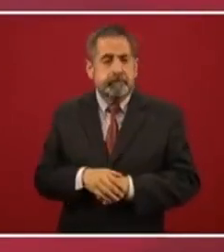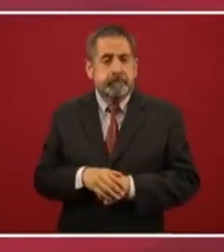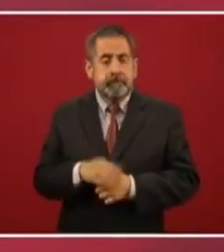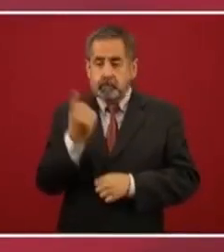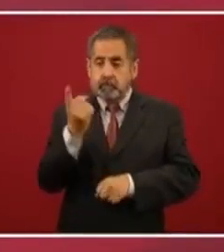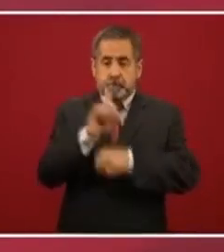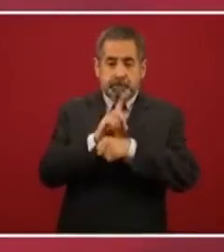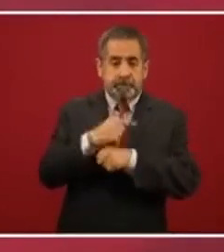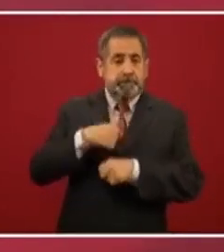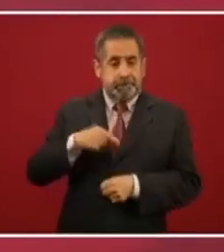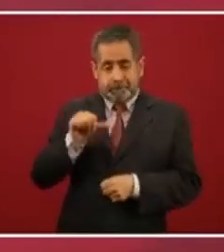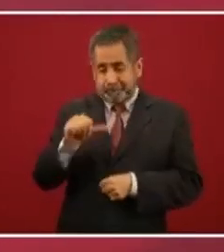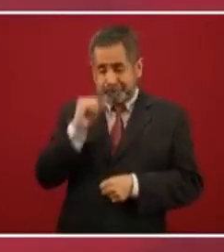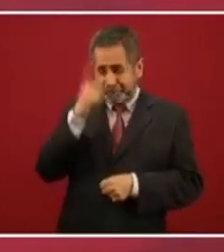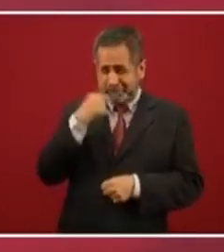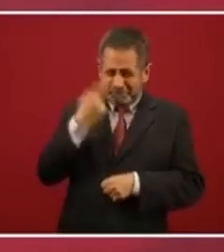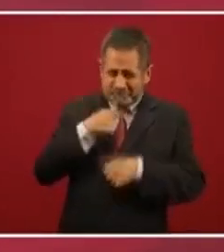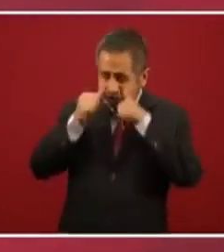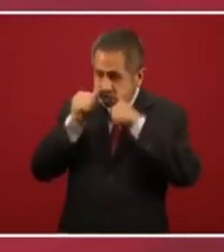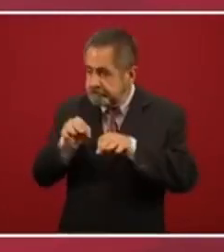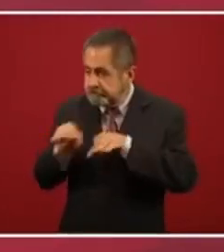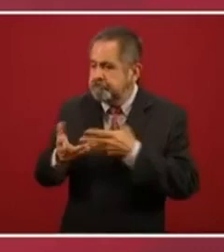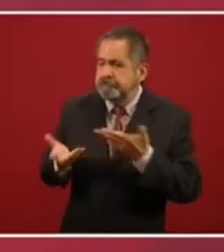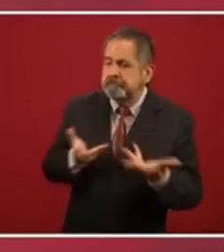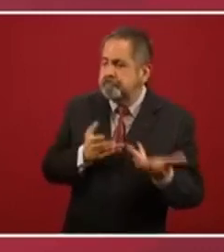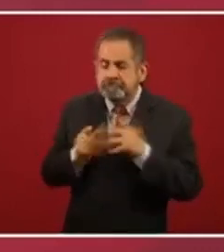16 horas diarias